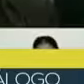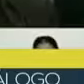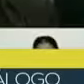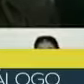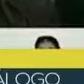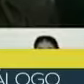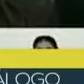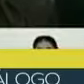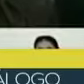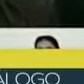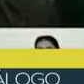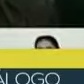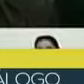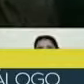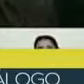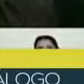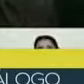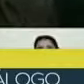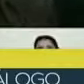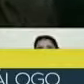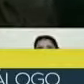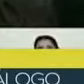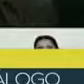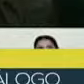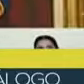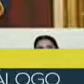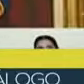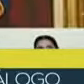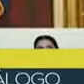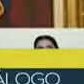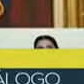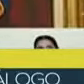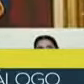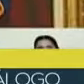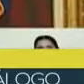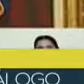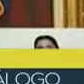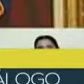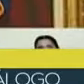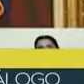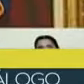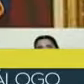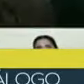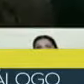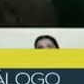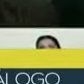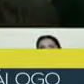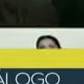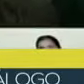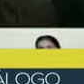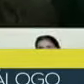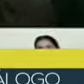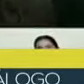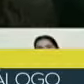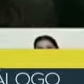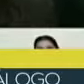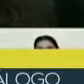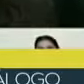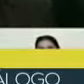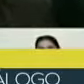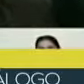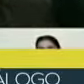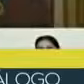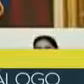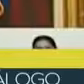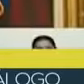parte? ¿De? Filadelfia, yo conozco Filadelfia, es bellísimo la entrada. Y todo el